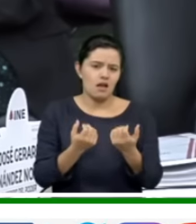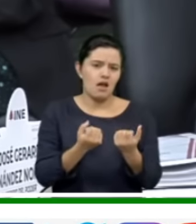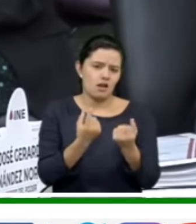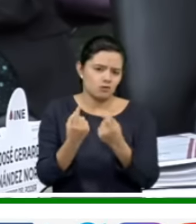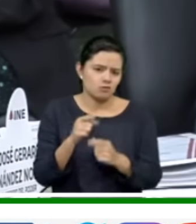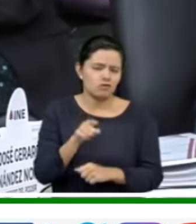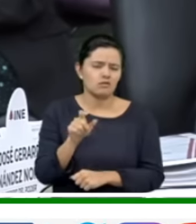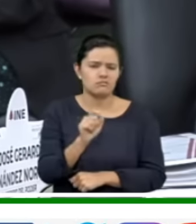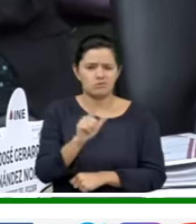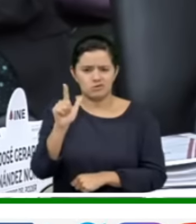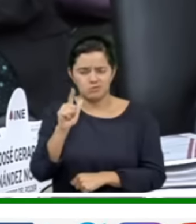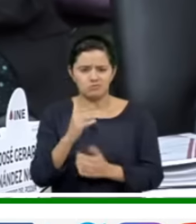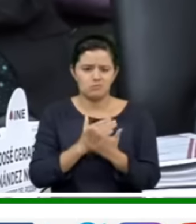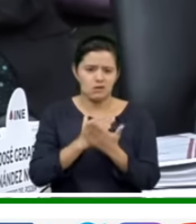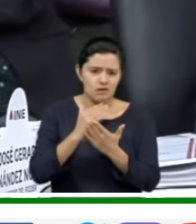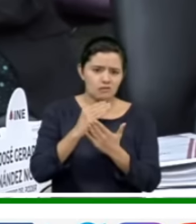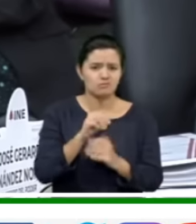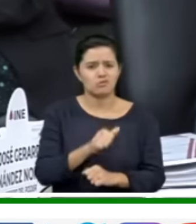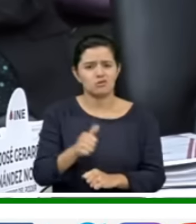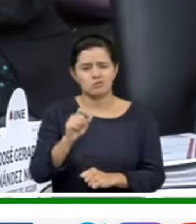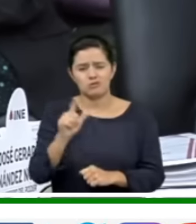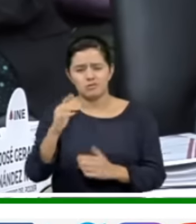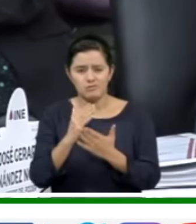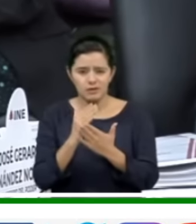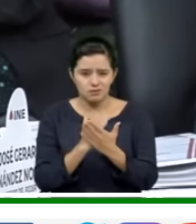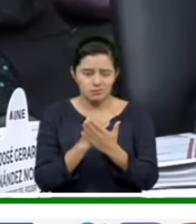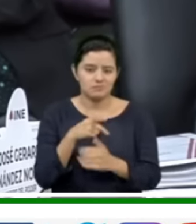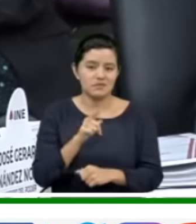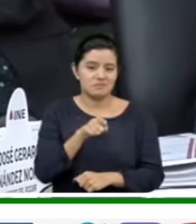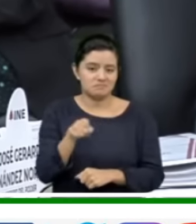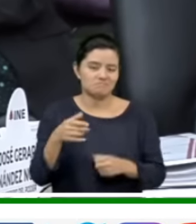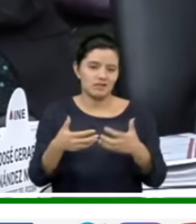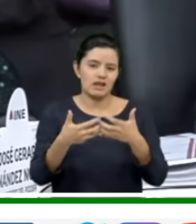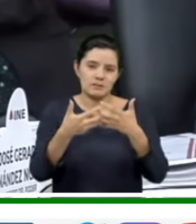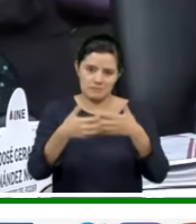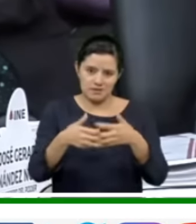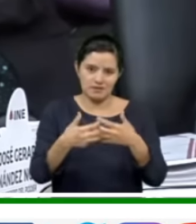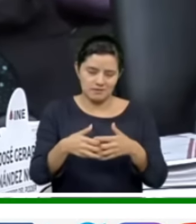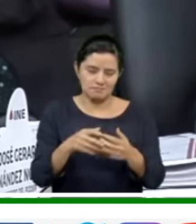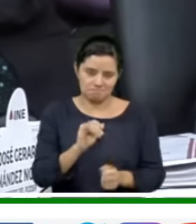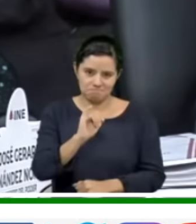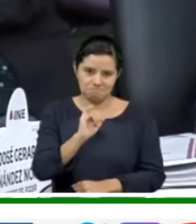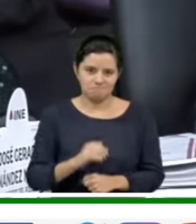profesionalismo otras con menos pero de que son empresas son